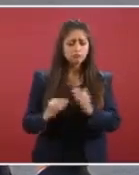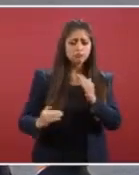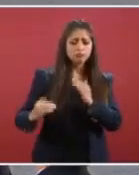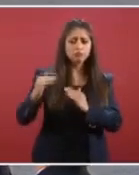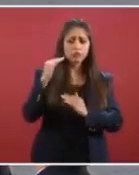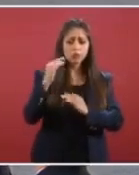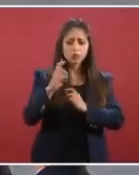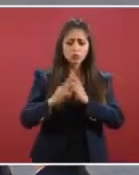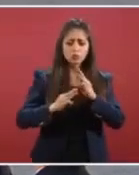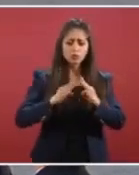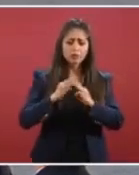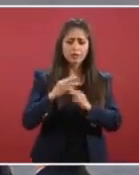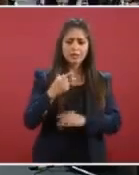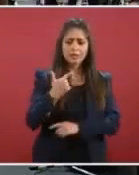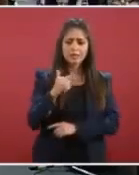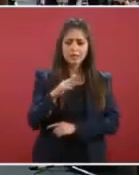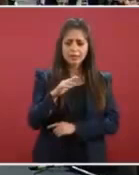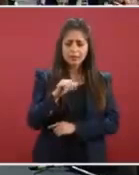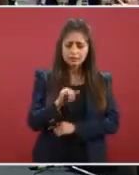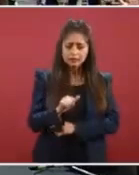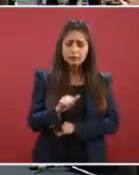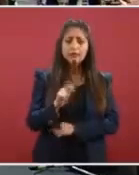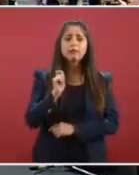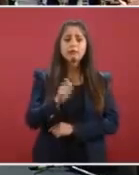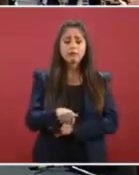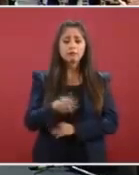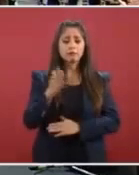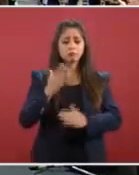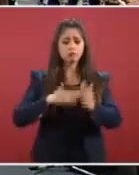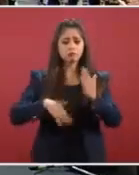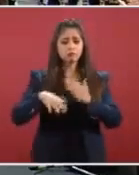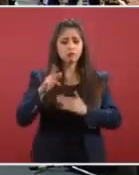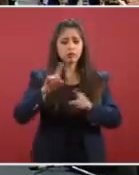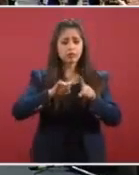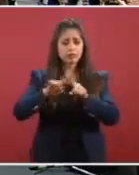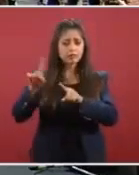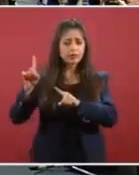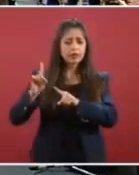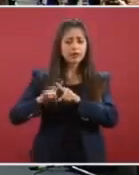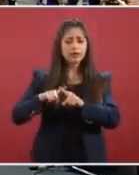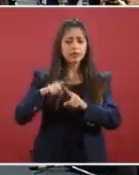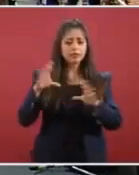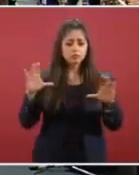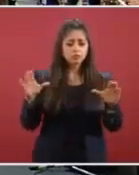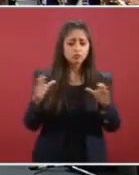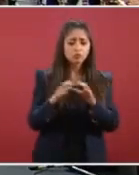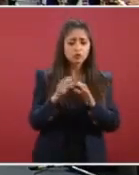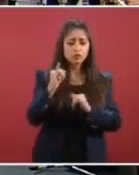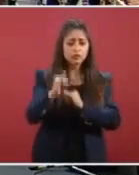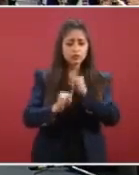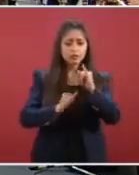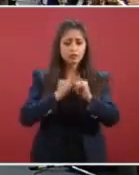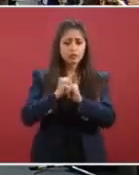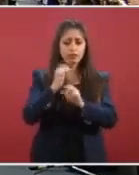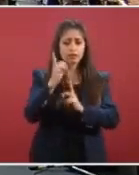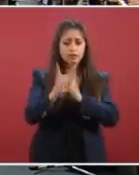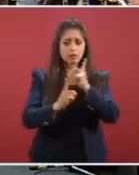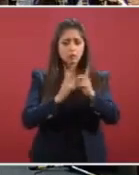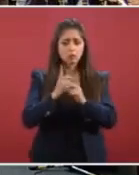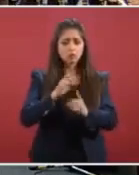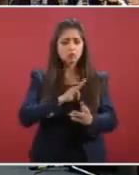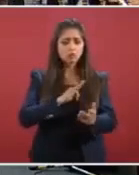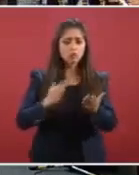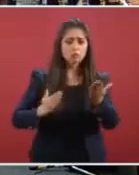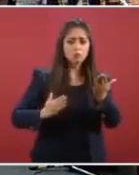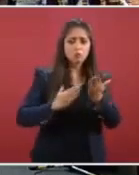mundial de la gimnasia artística y por su destacada actuación en diversos eventos internacionales que le dieron la clasificación a los Juegos